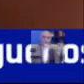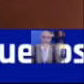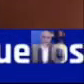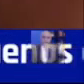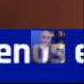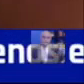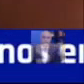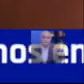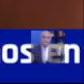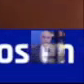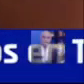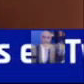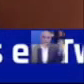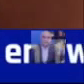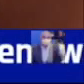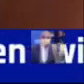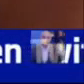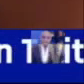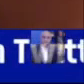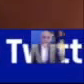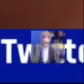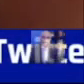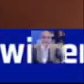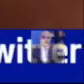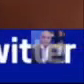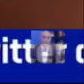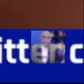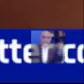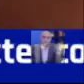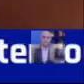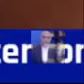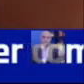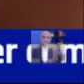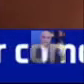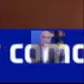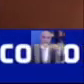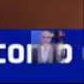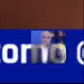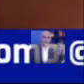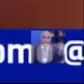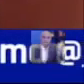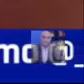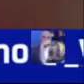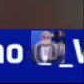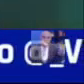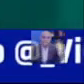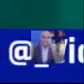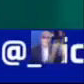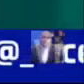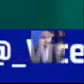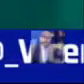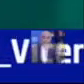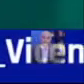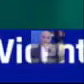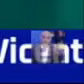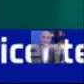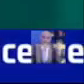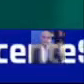esa vanguardia que hoy está pues asumiendo el presidente López Obrador, es el